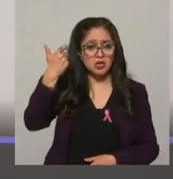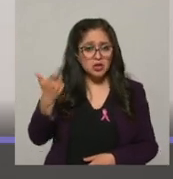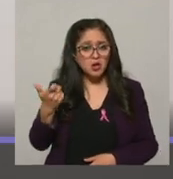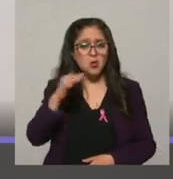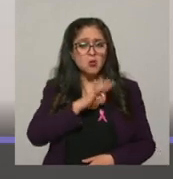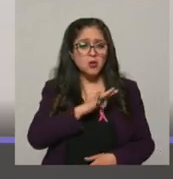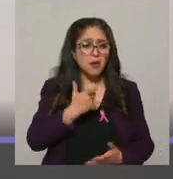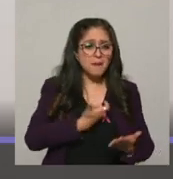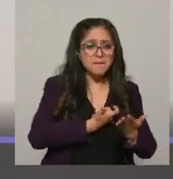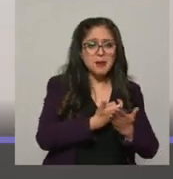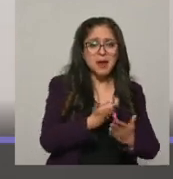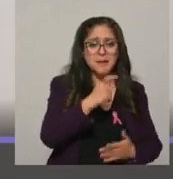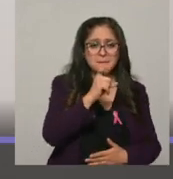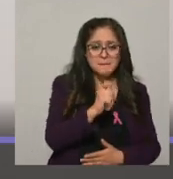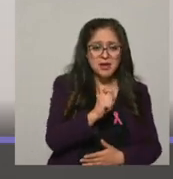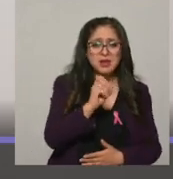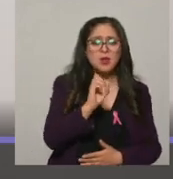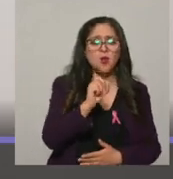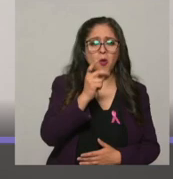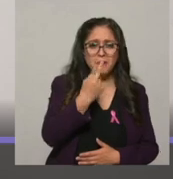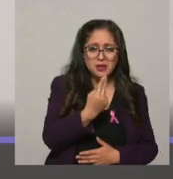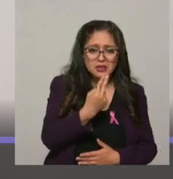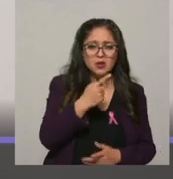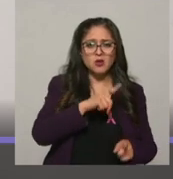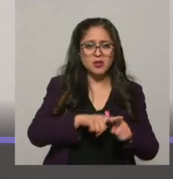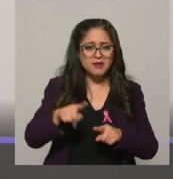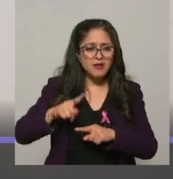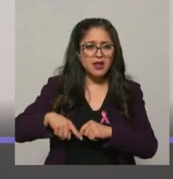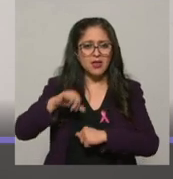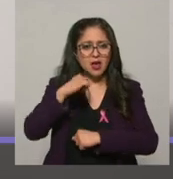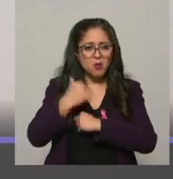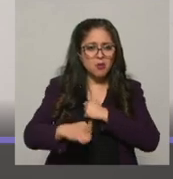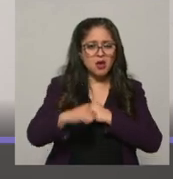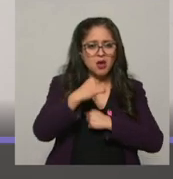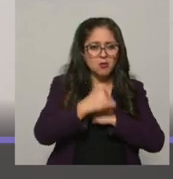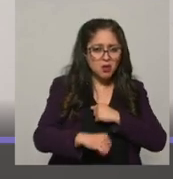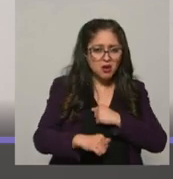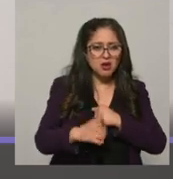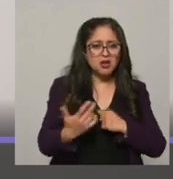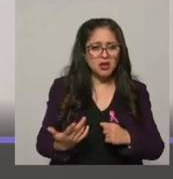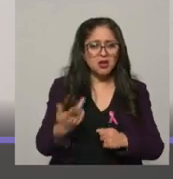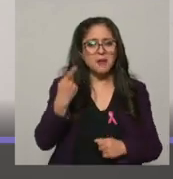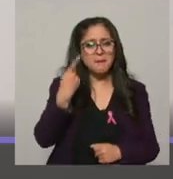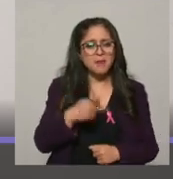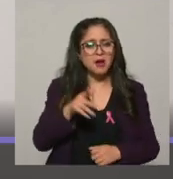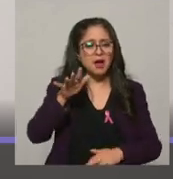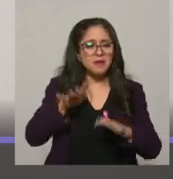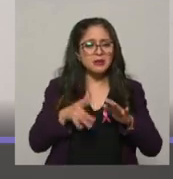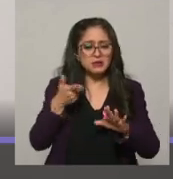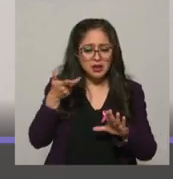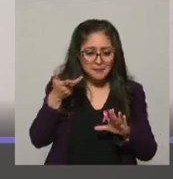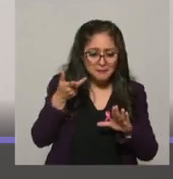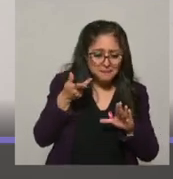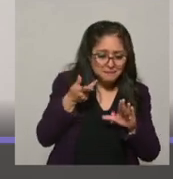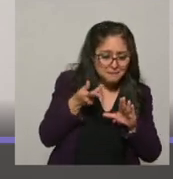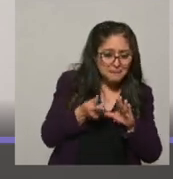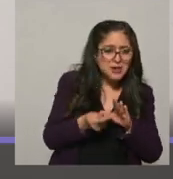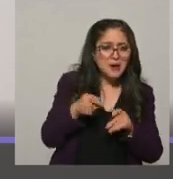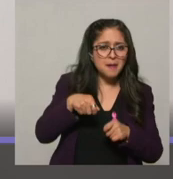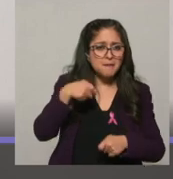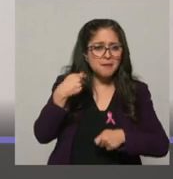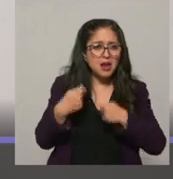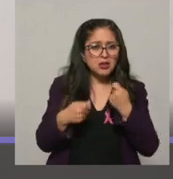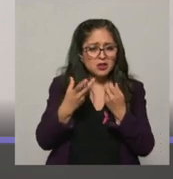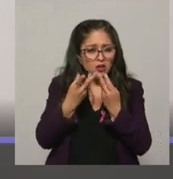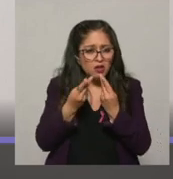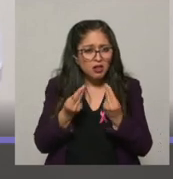las 20, 25 operaciones que ahorita, que ahí va, ¿no? Que ahí va, porque literal les inyectan plástico derretido.